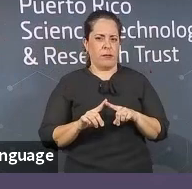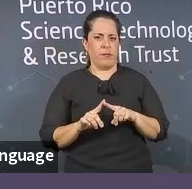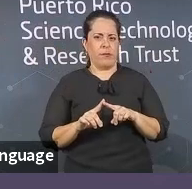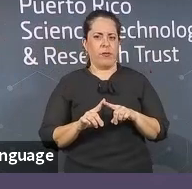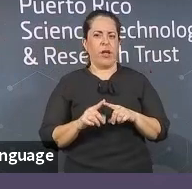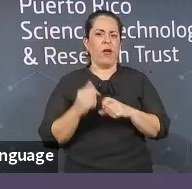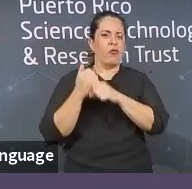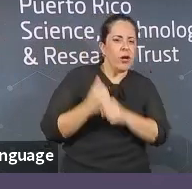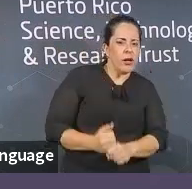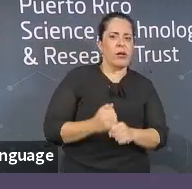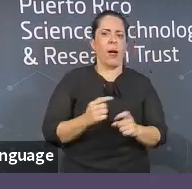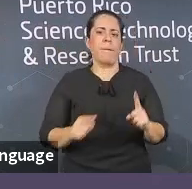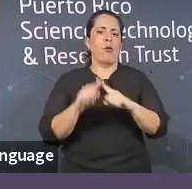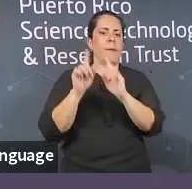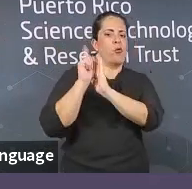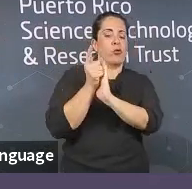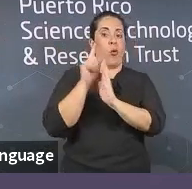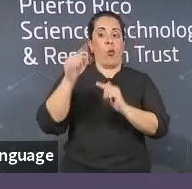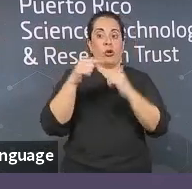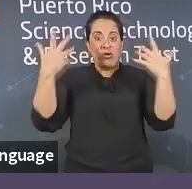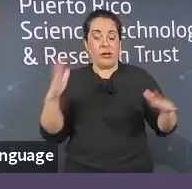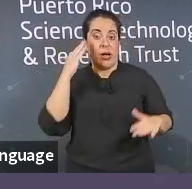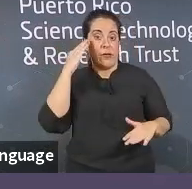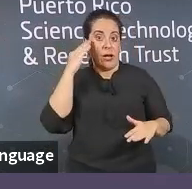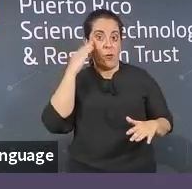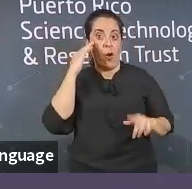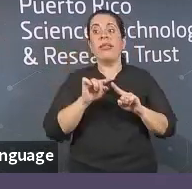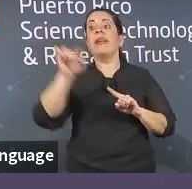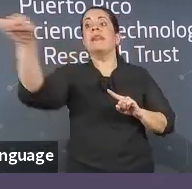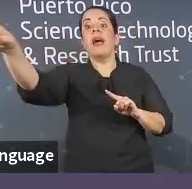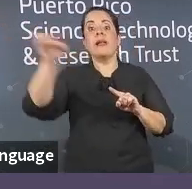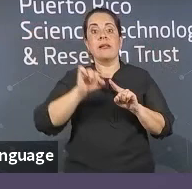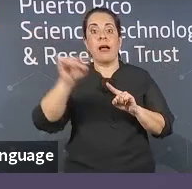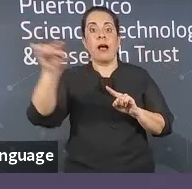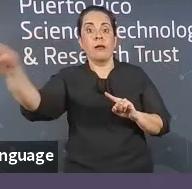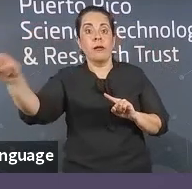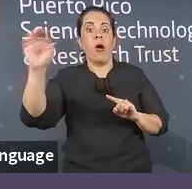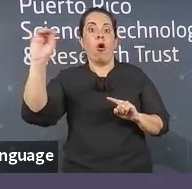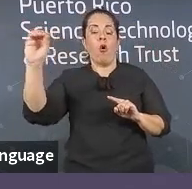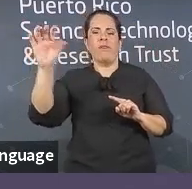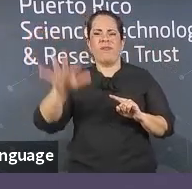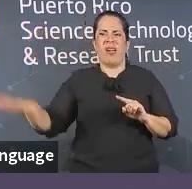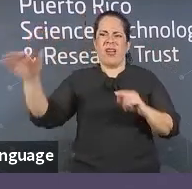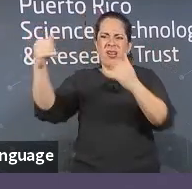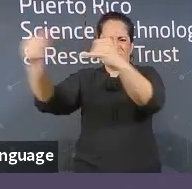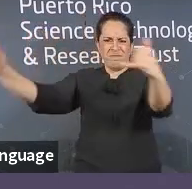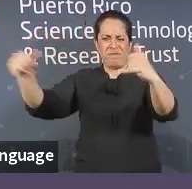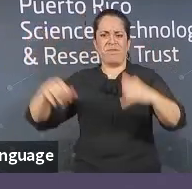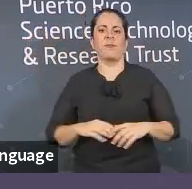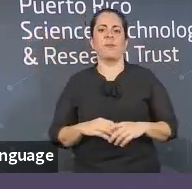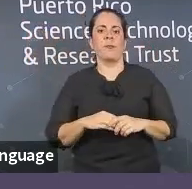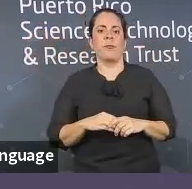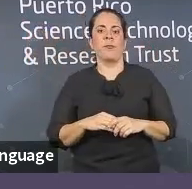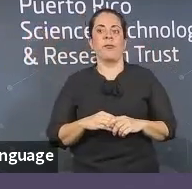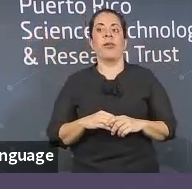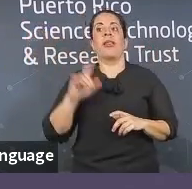por minuto. Una vez que ya determinamos esa distancia o esa franja, digámosle, hacemos